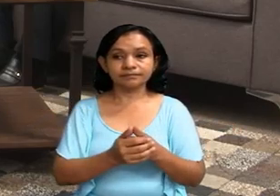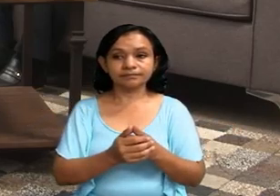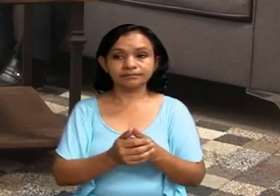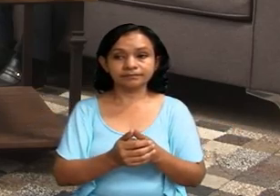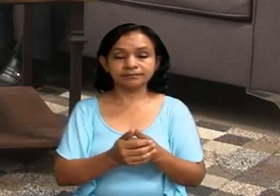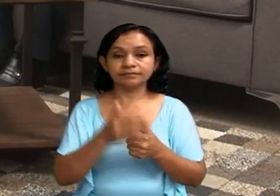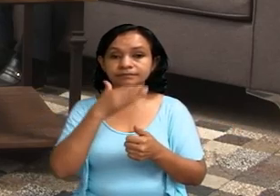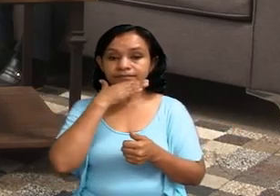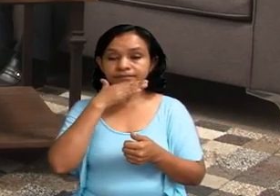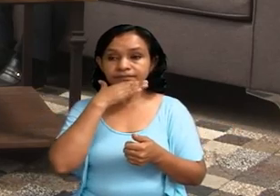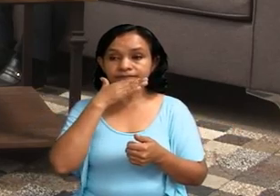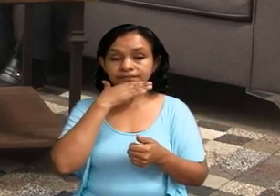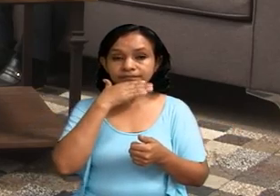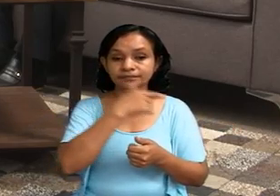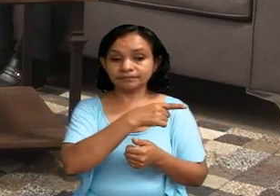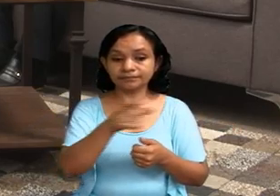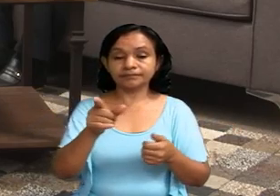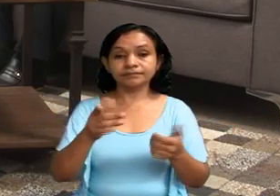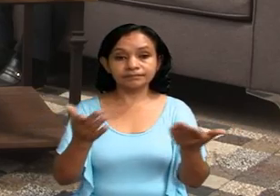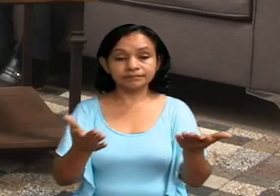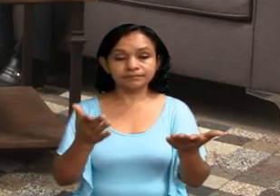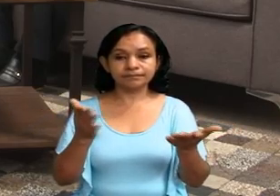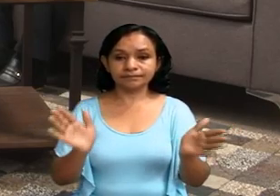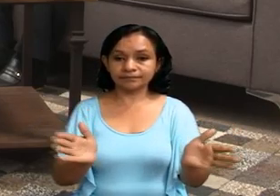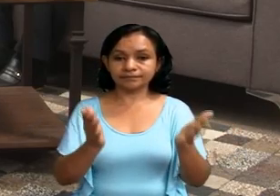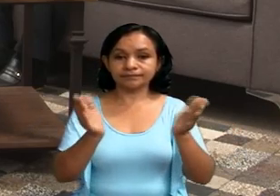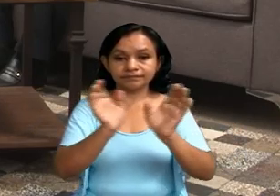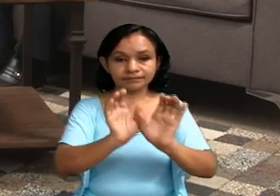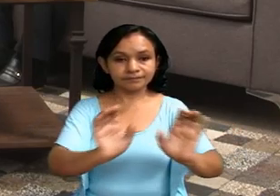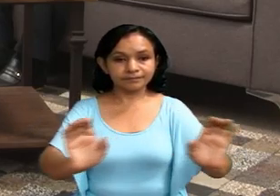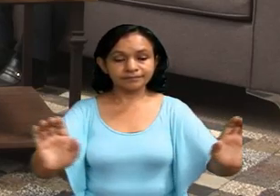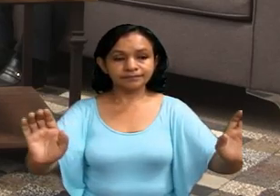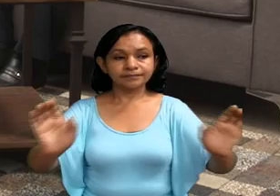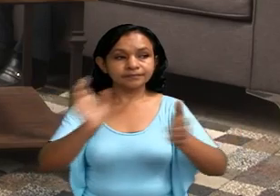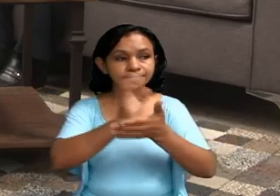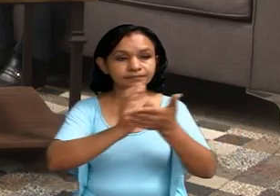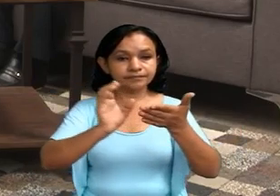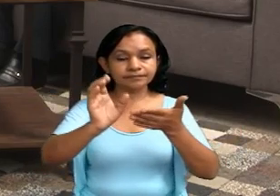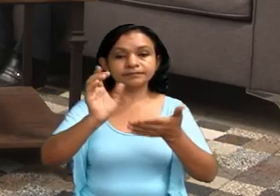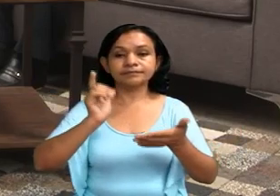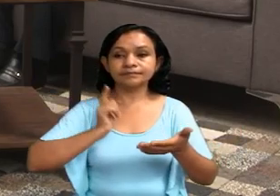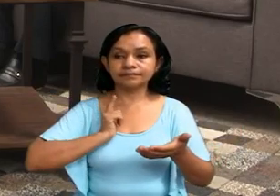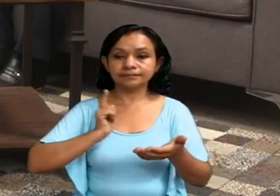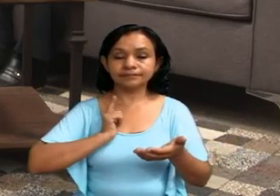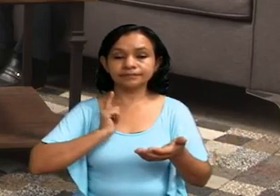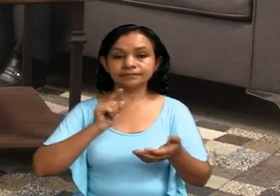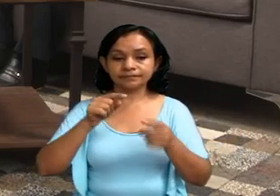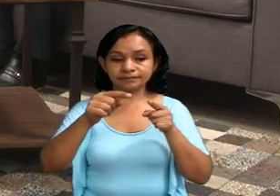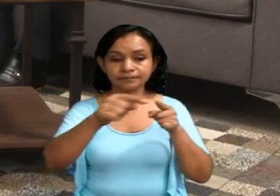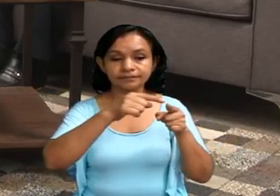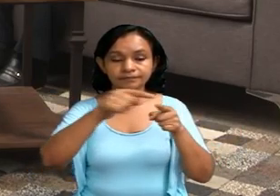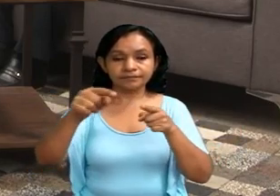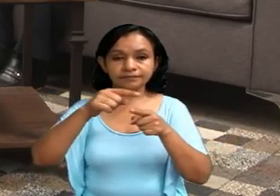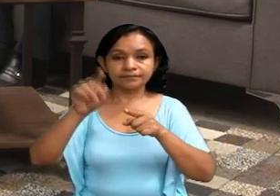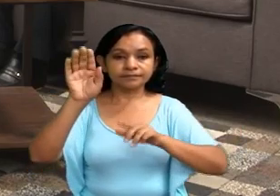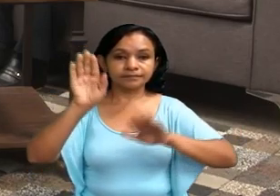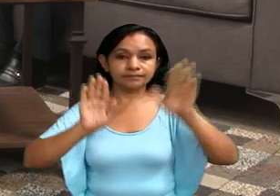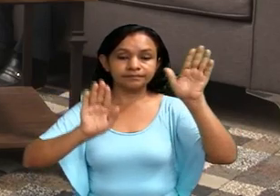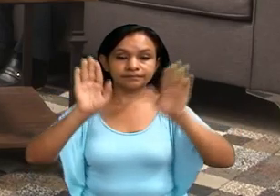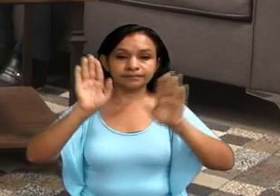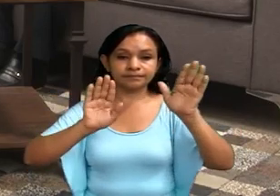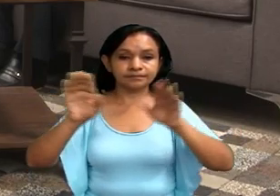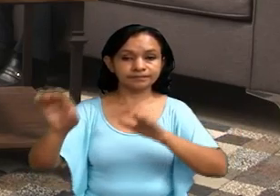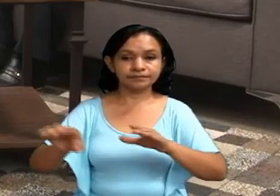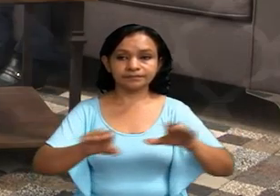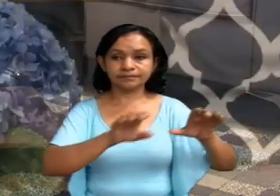más complejo. Para que motivemos y entusiasmemos a nuestros niños en los colegios que tenemos y en los municipios para que participen en todas las